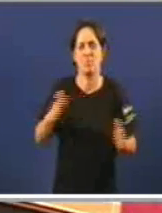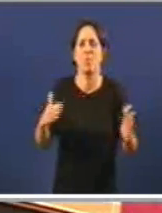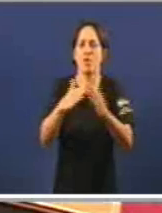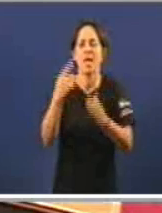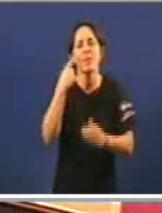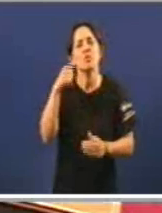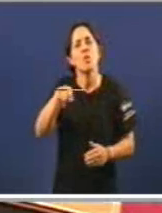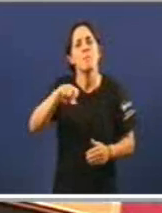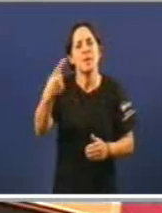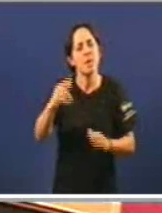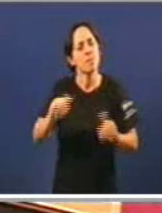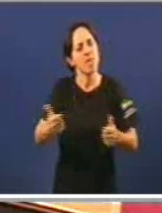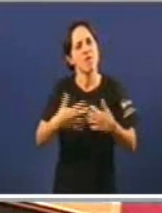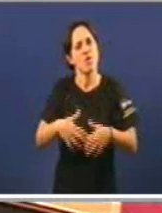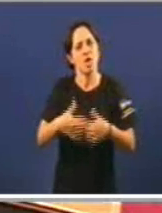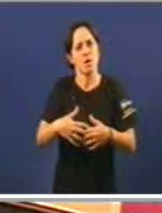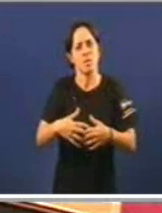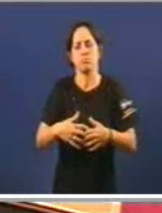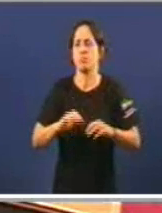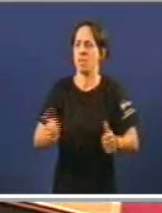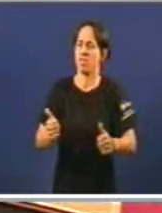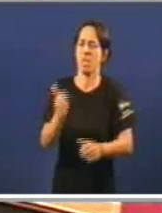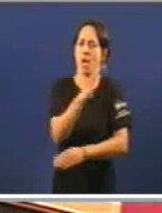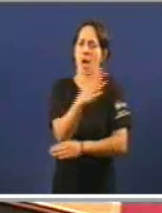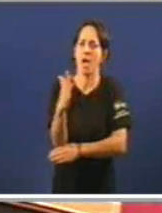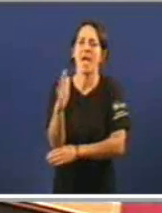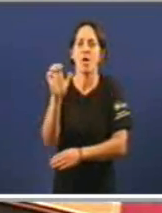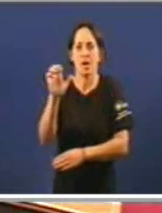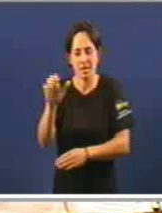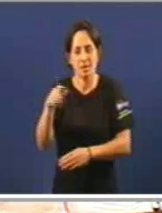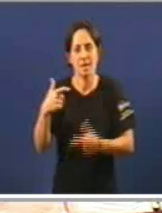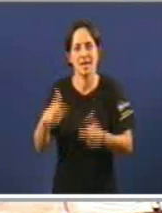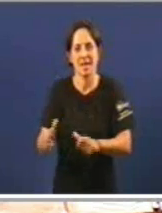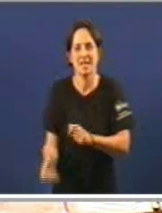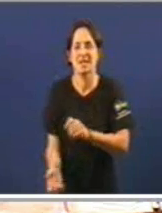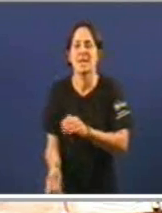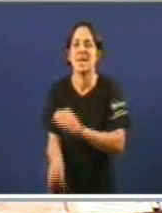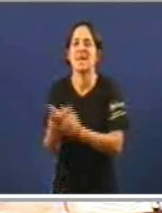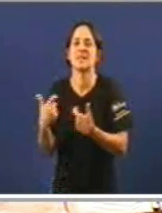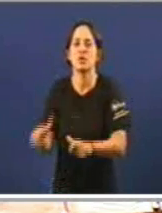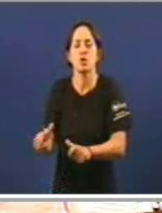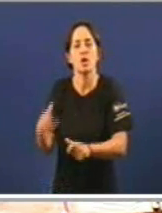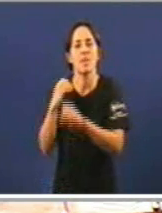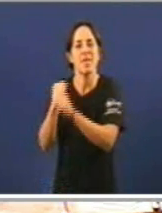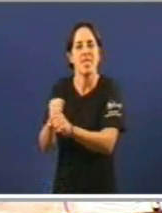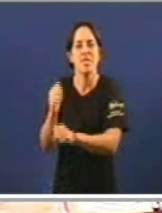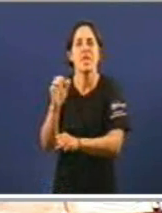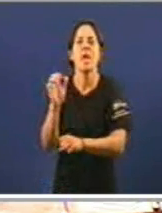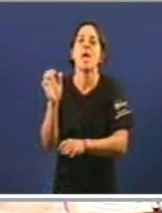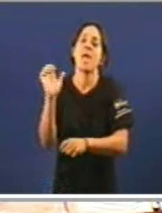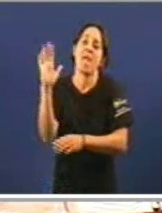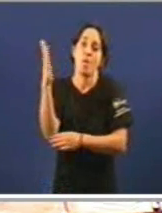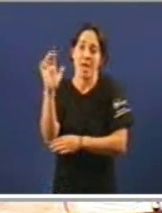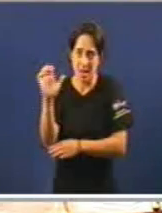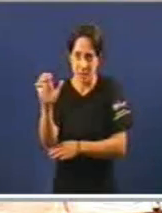primeiro implementan a plantación de eucalipto, crean un sector dependente do eucalipto, das industrias que transforman o eucalipto, e